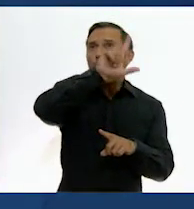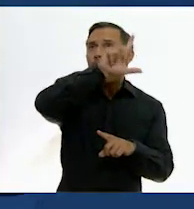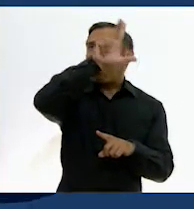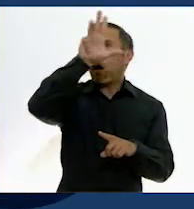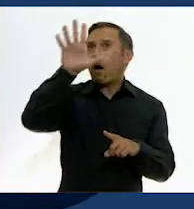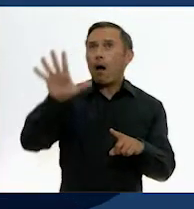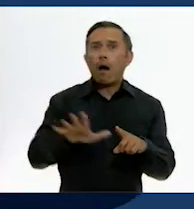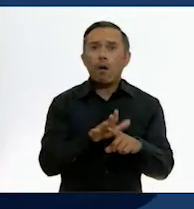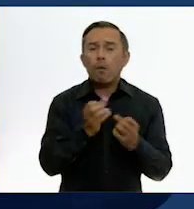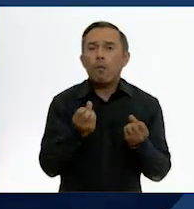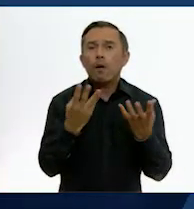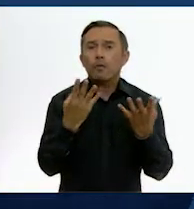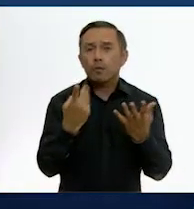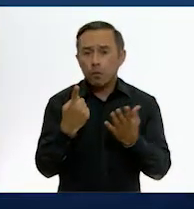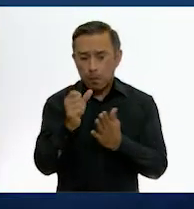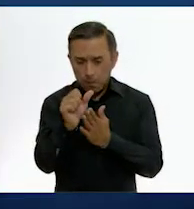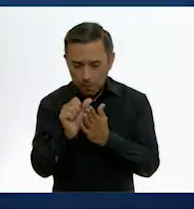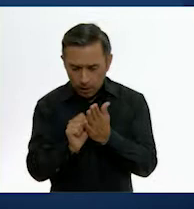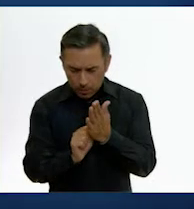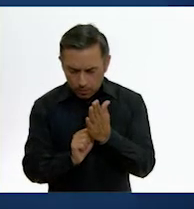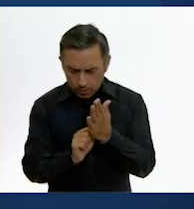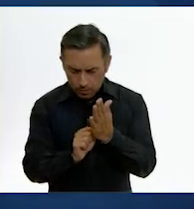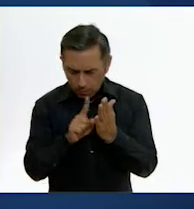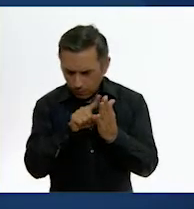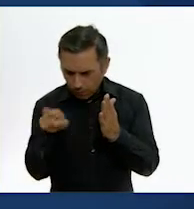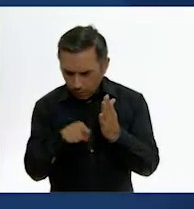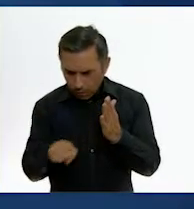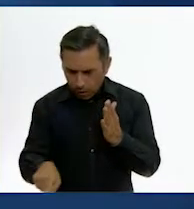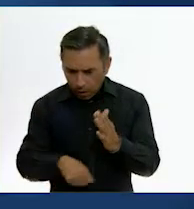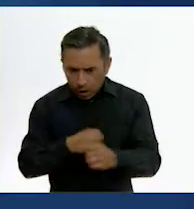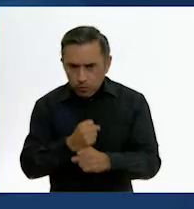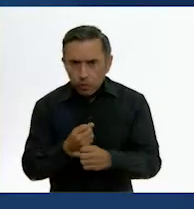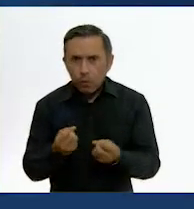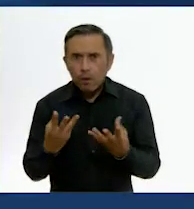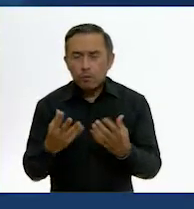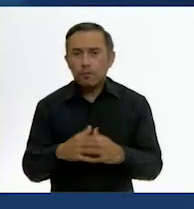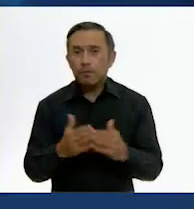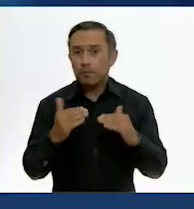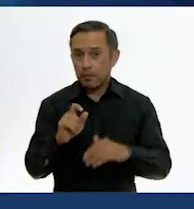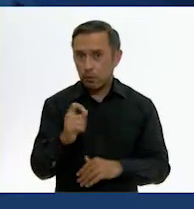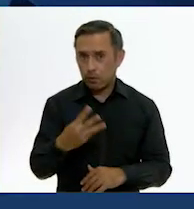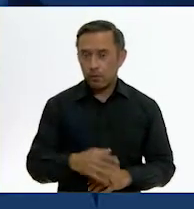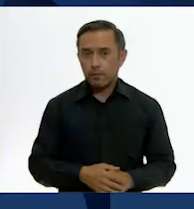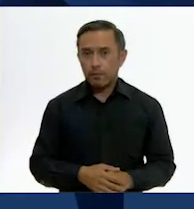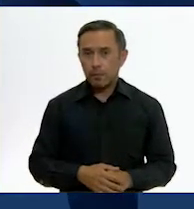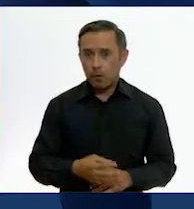24 el 4 es 4 para todos